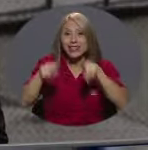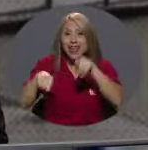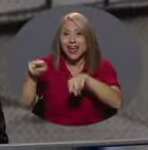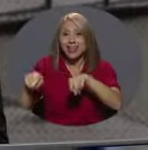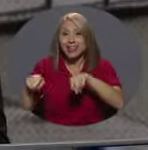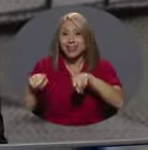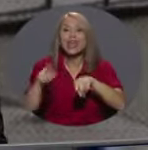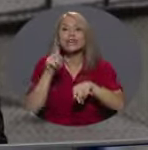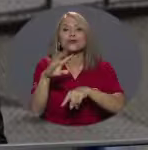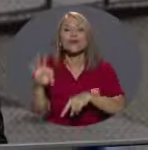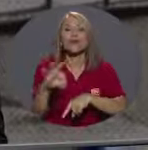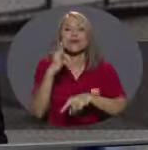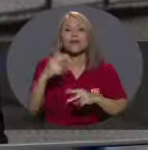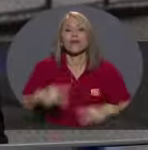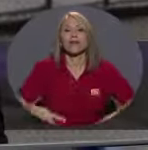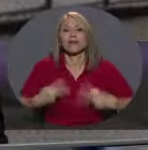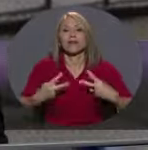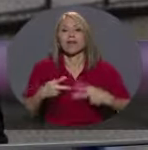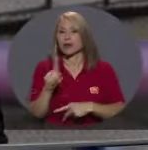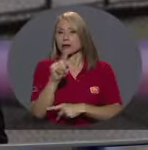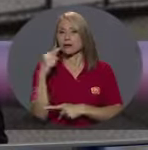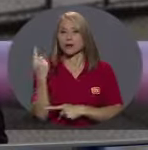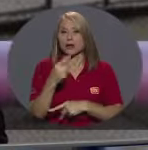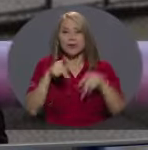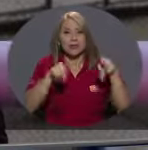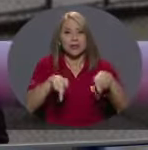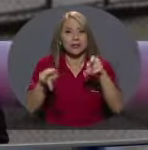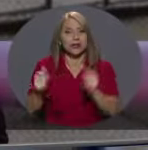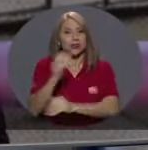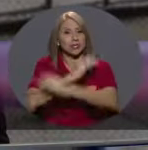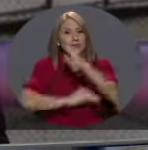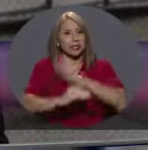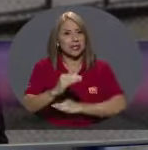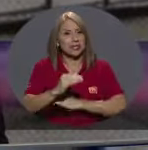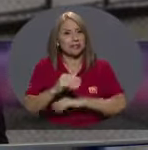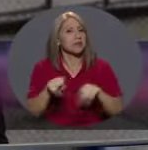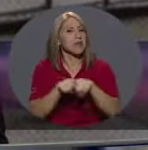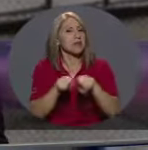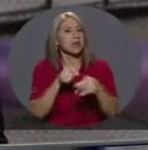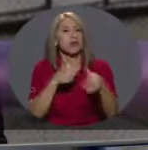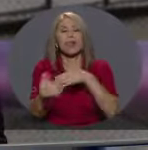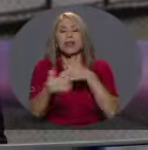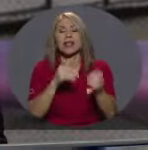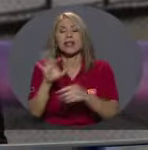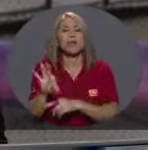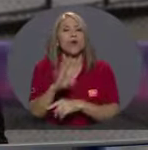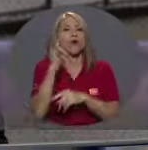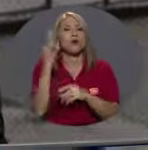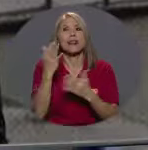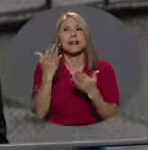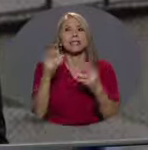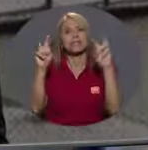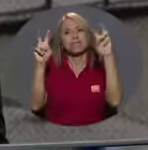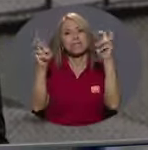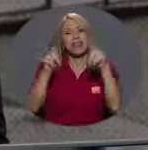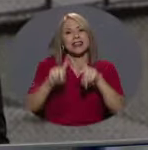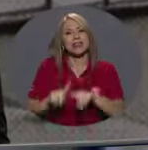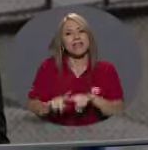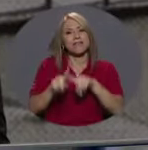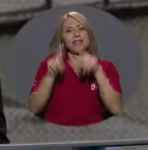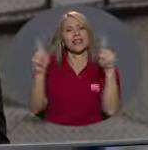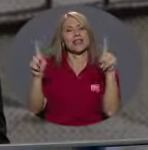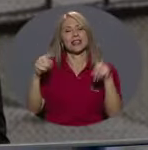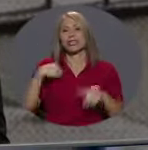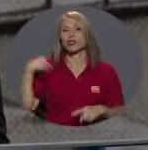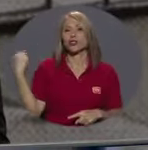una forma de vida. Lo vemos no solo en población con discapacidad, sino en cualquier forma de lo que podríamos llamar diferente, ¿verdad?